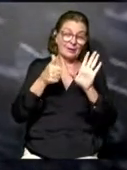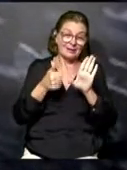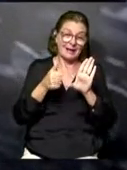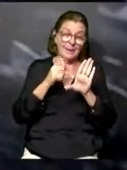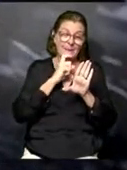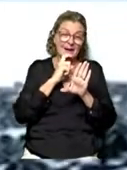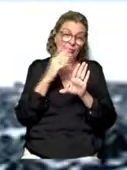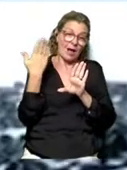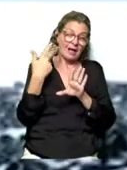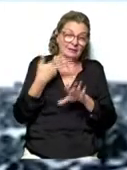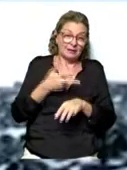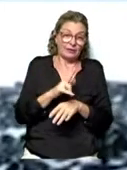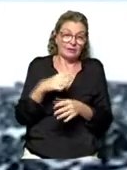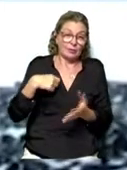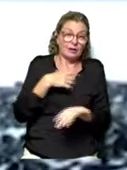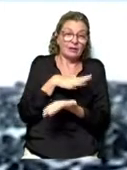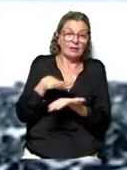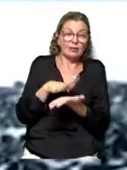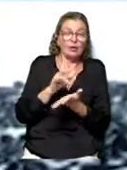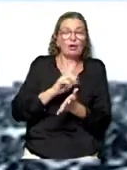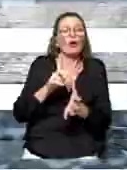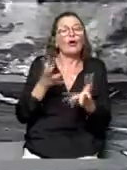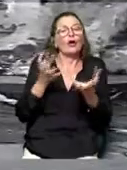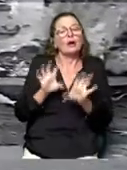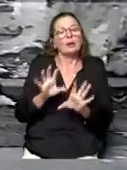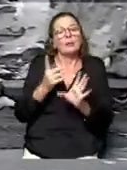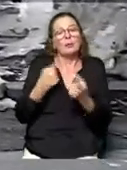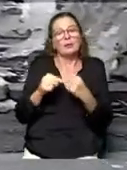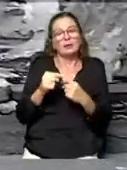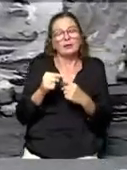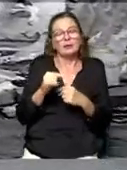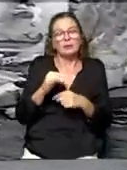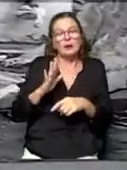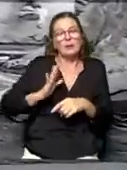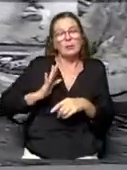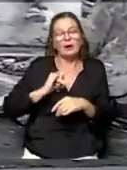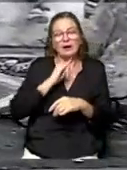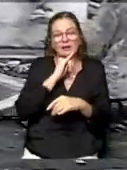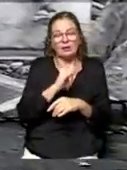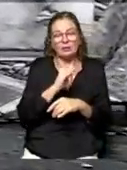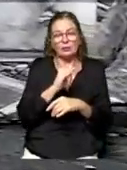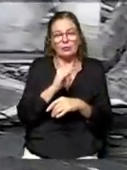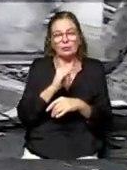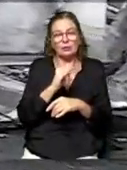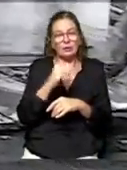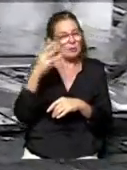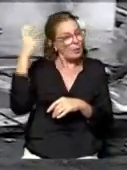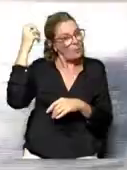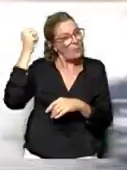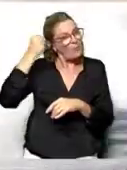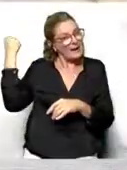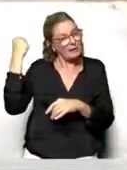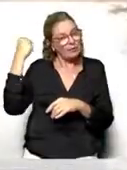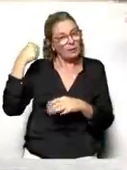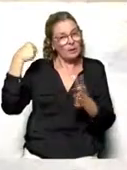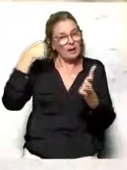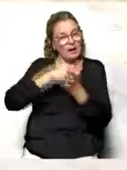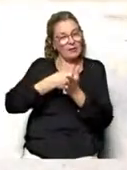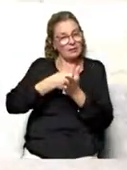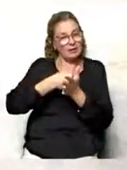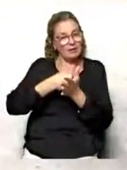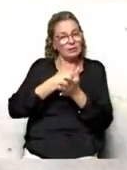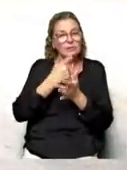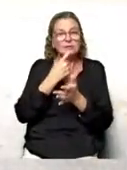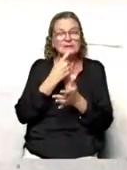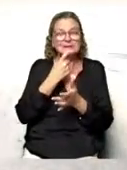O sea, es una situación no deseada. La mujer denuncia que el atacante la tomó por el pelo y luego de darle un cabezazo que la dejó